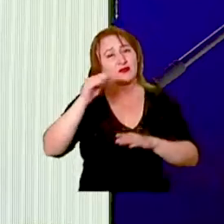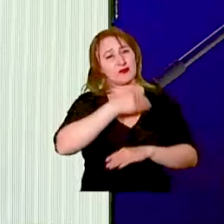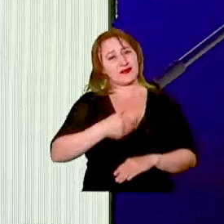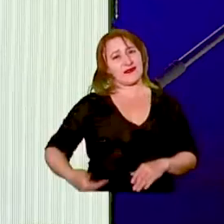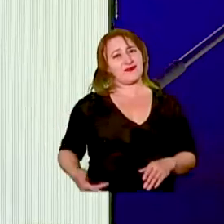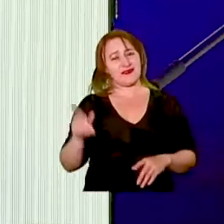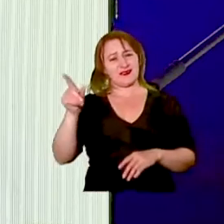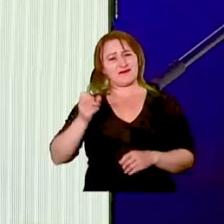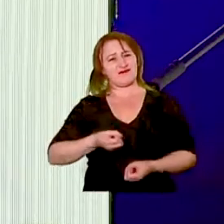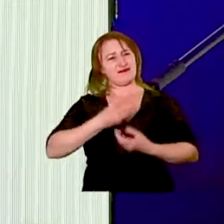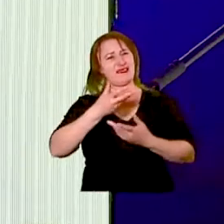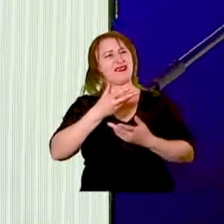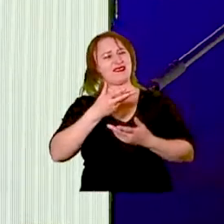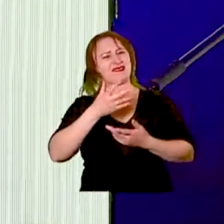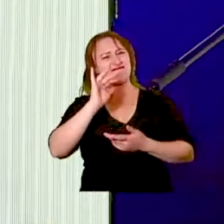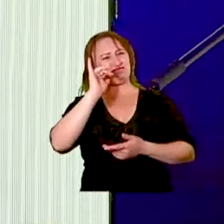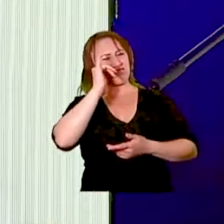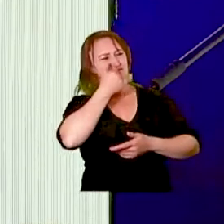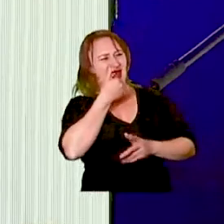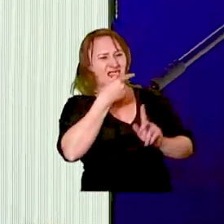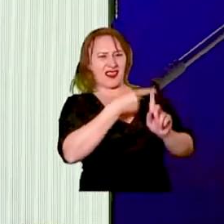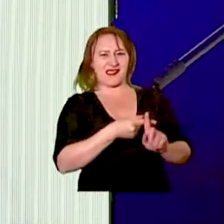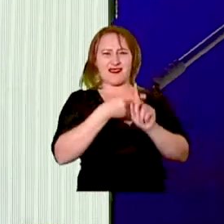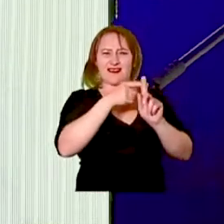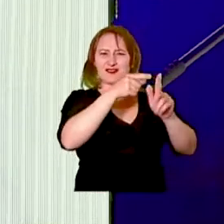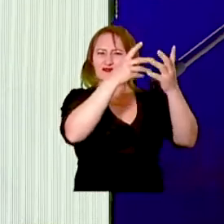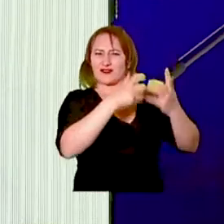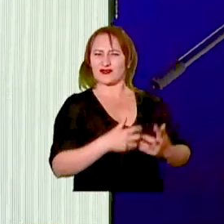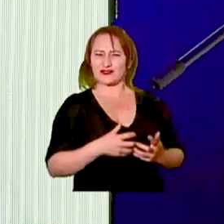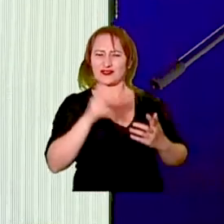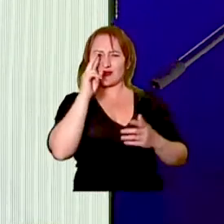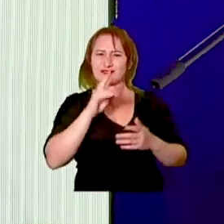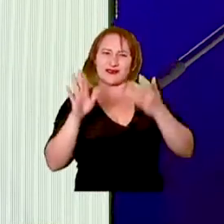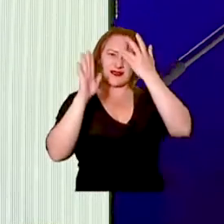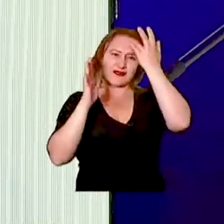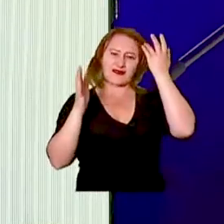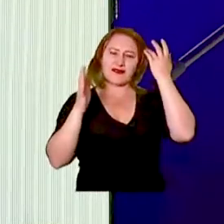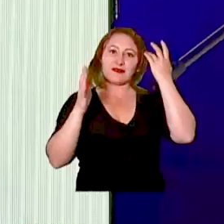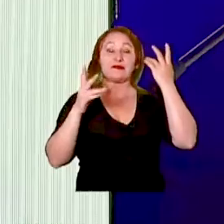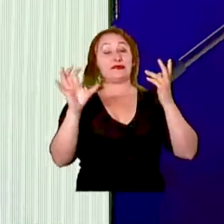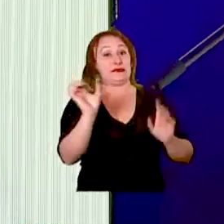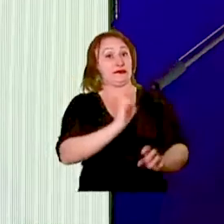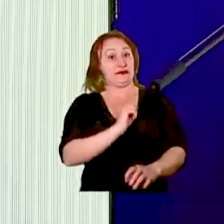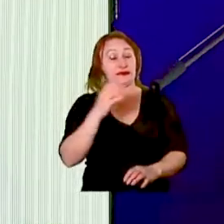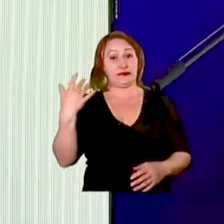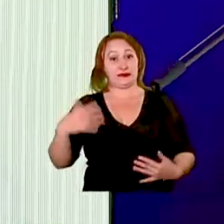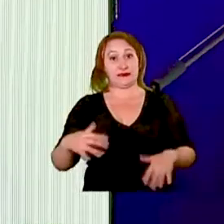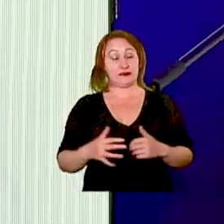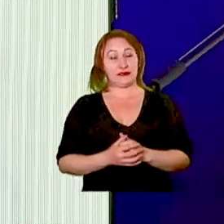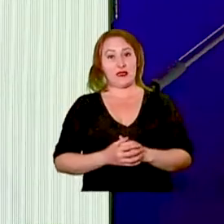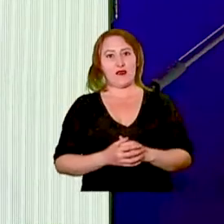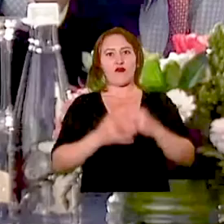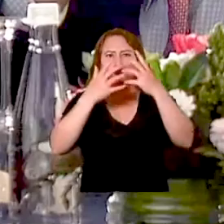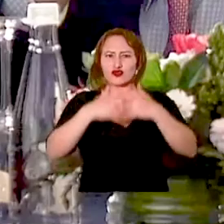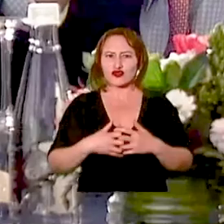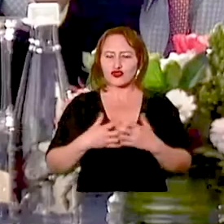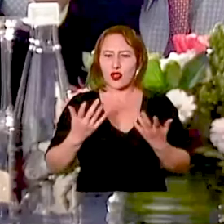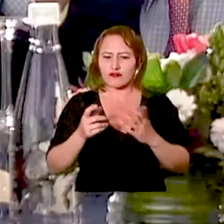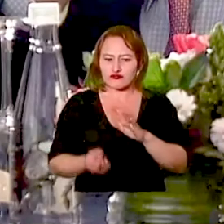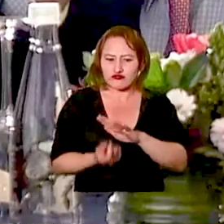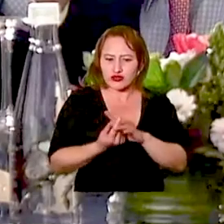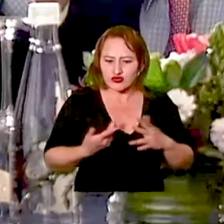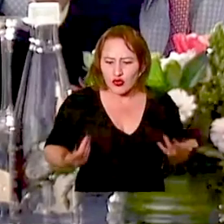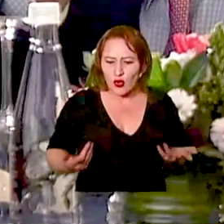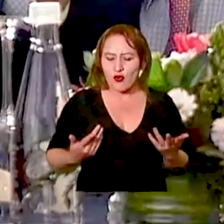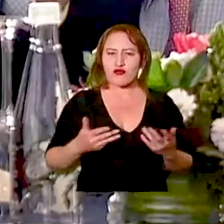presidenciales, expresarse erróneamente de la función de la Procuraduría General de la Nación. Y eso es lamentable. Una función generada con